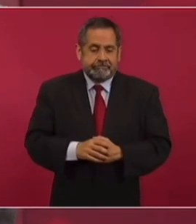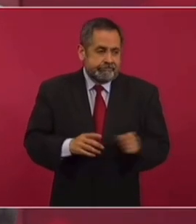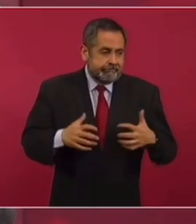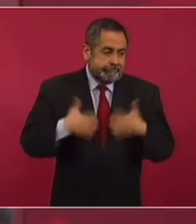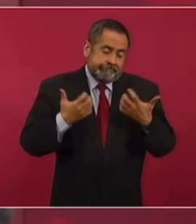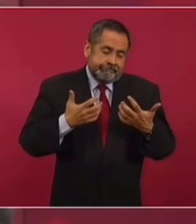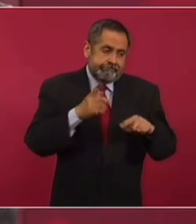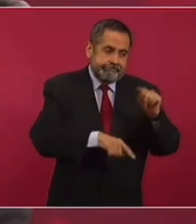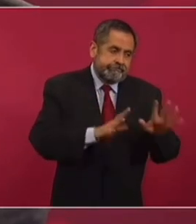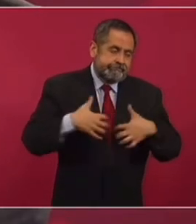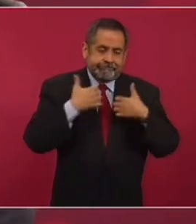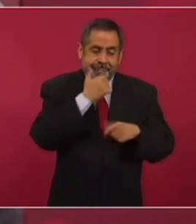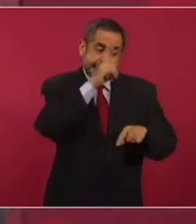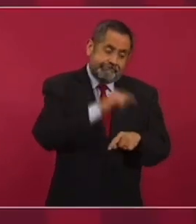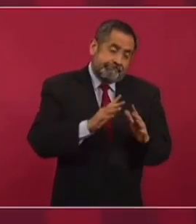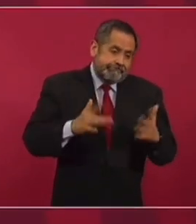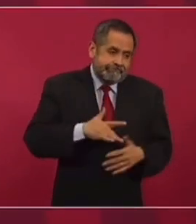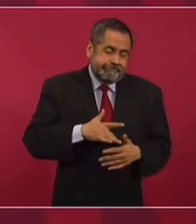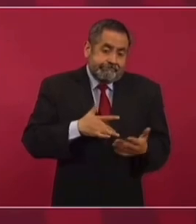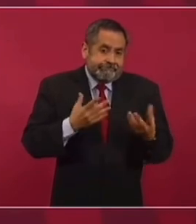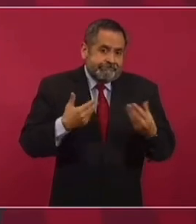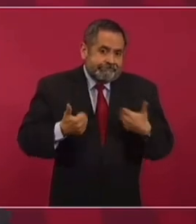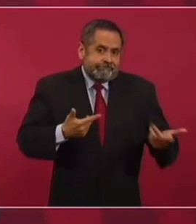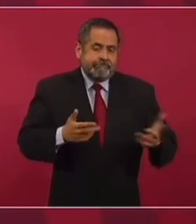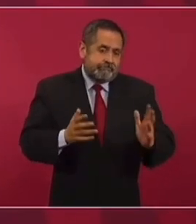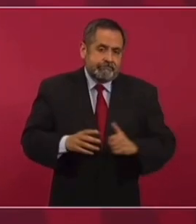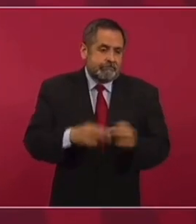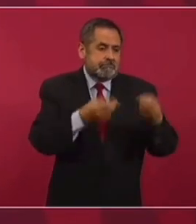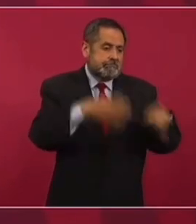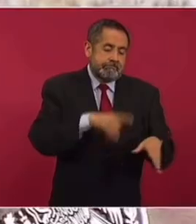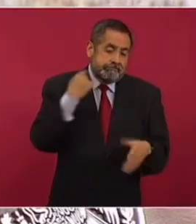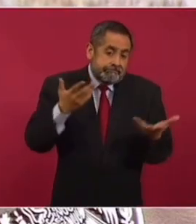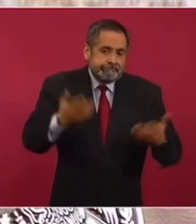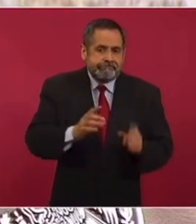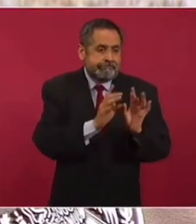Entiendo de que se les fue su negocio.